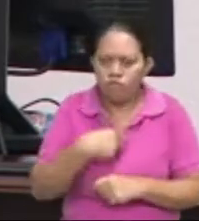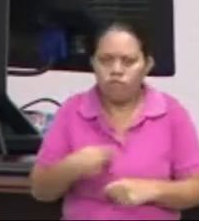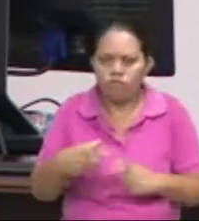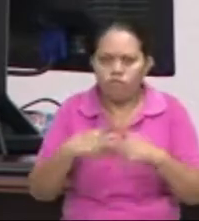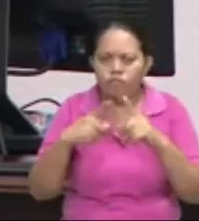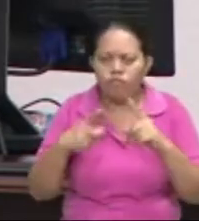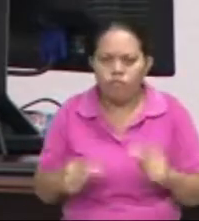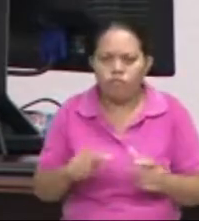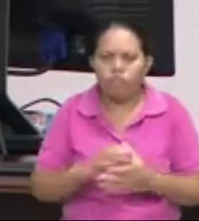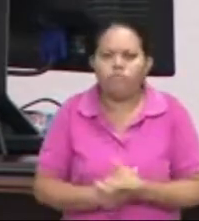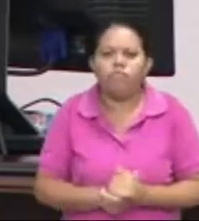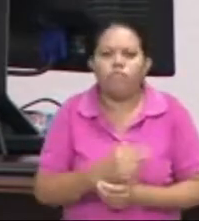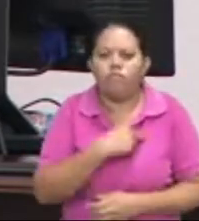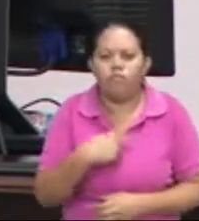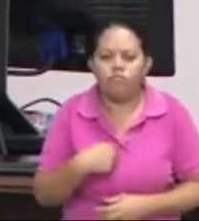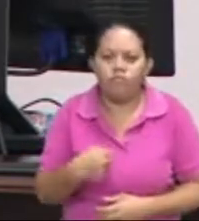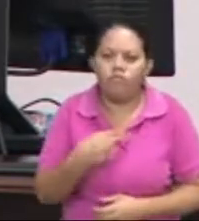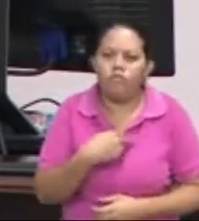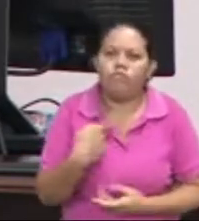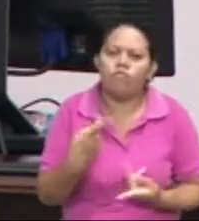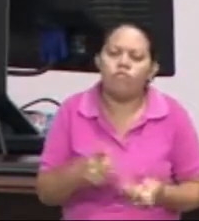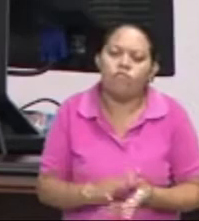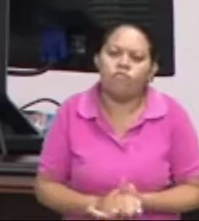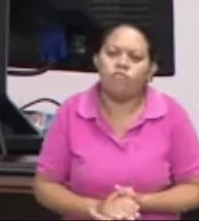República, administración,